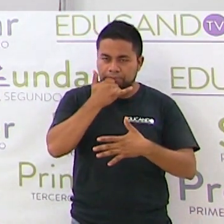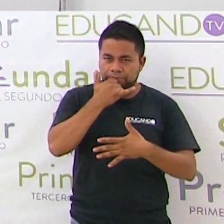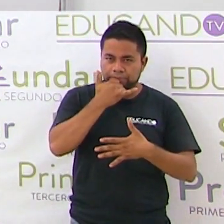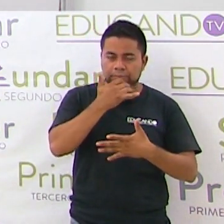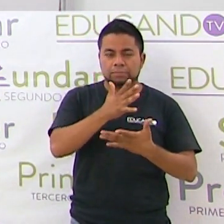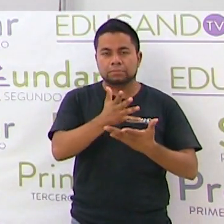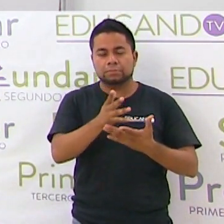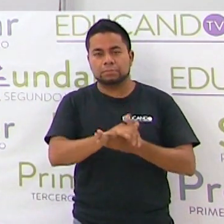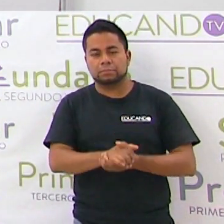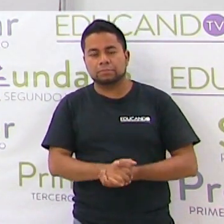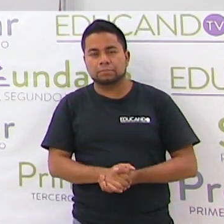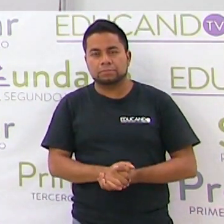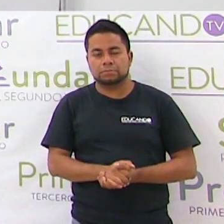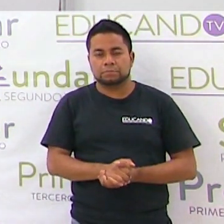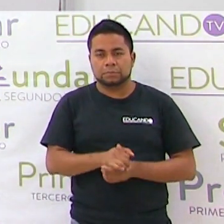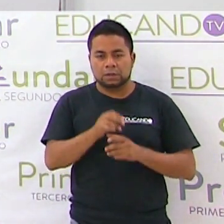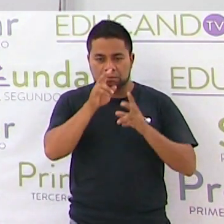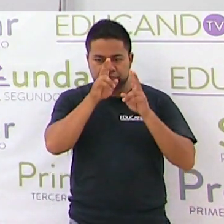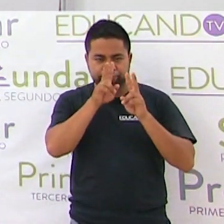buscar